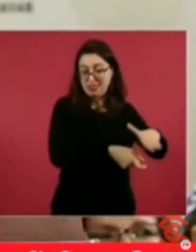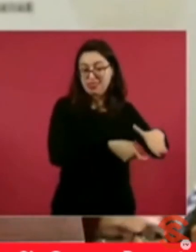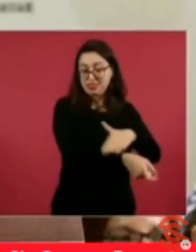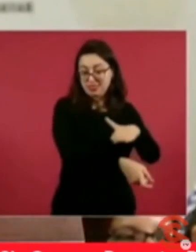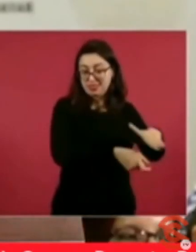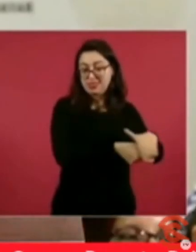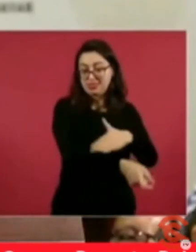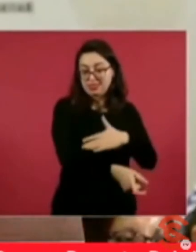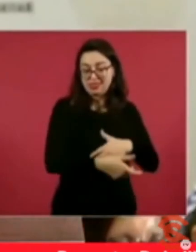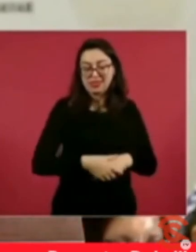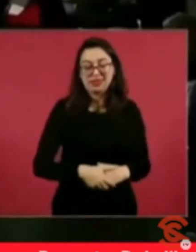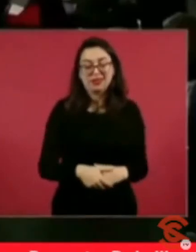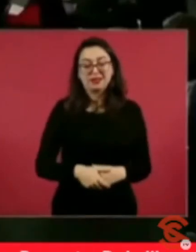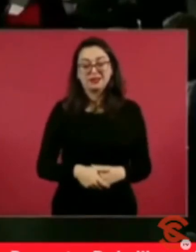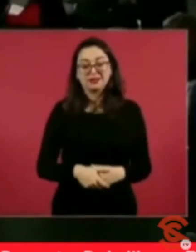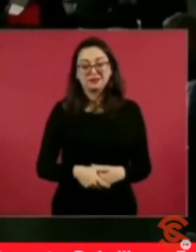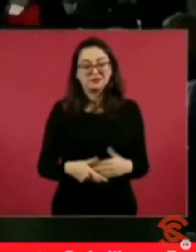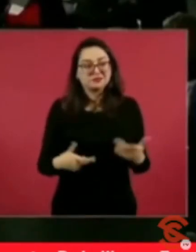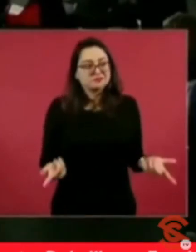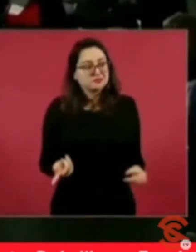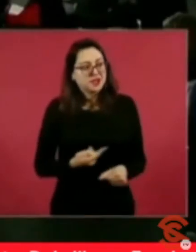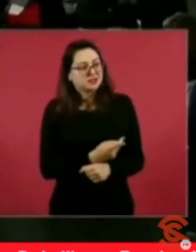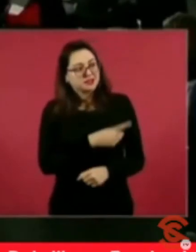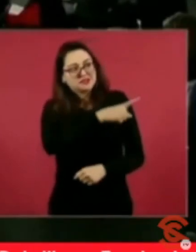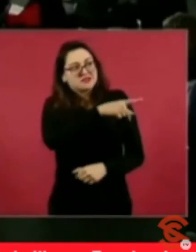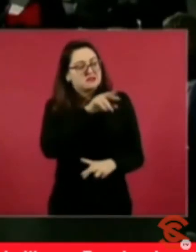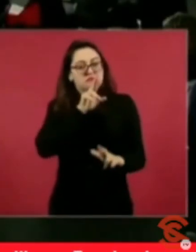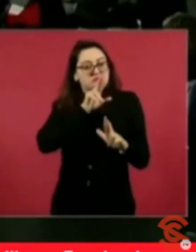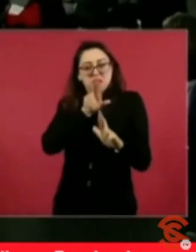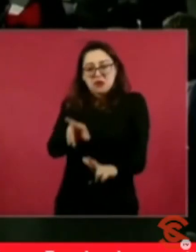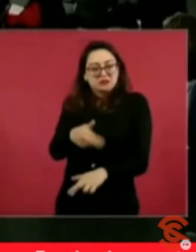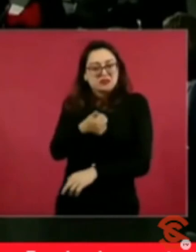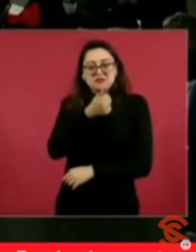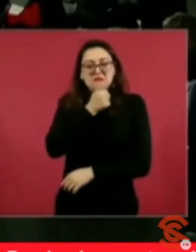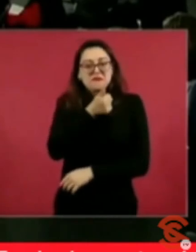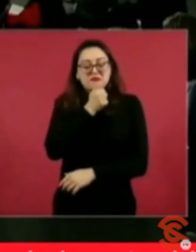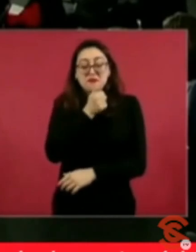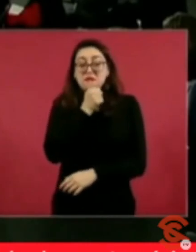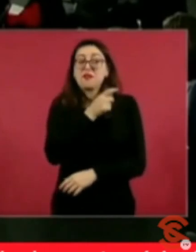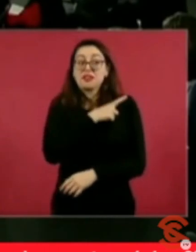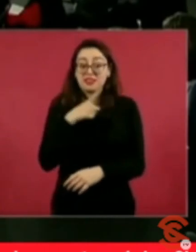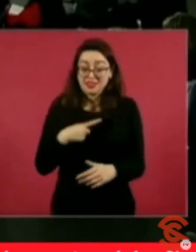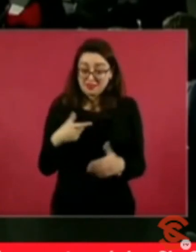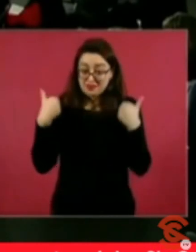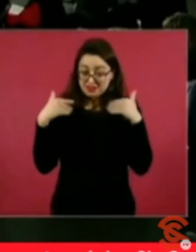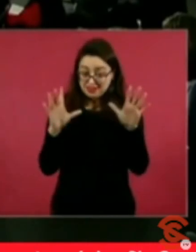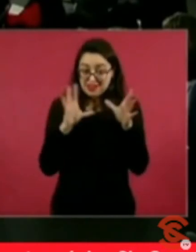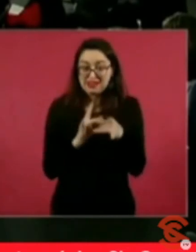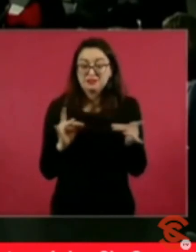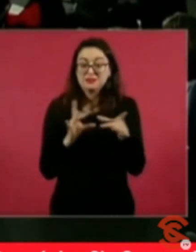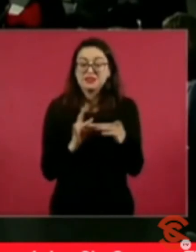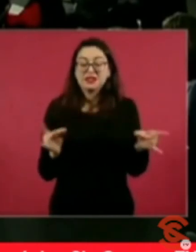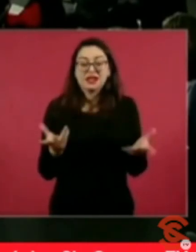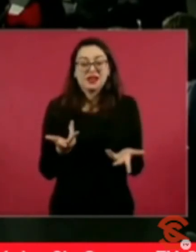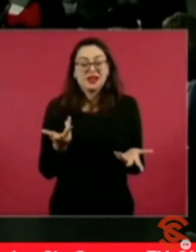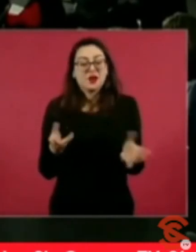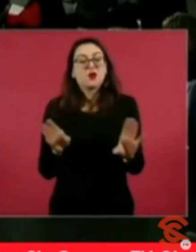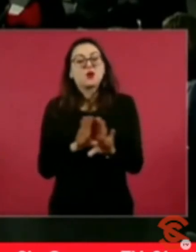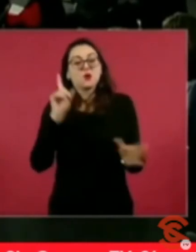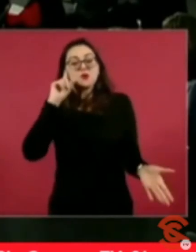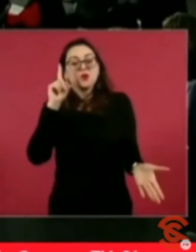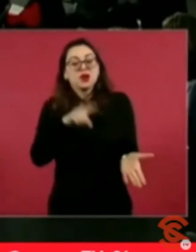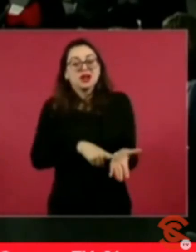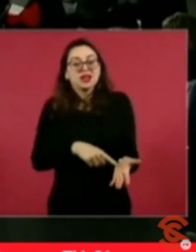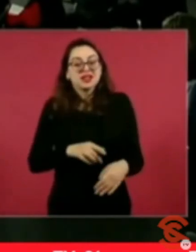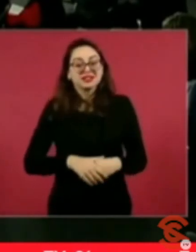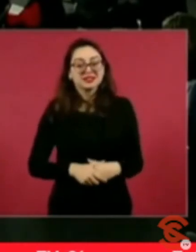también ya deberían de aclararlo. ¿Cómo le van a dar dinero a un